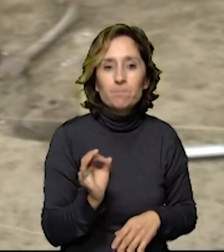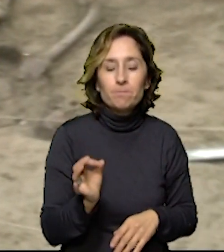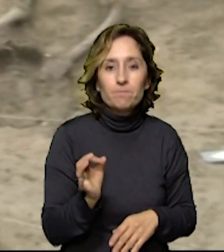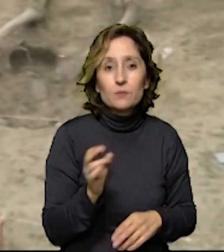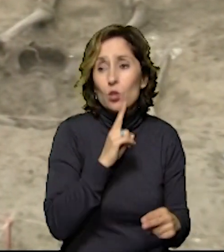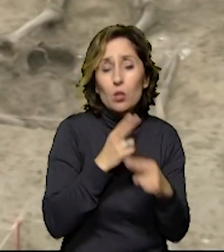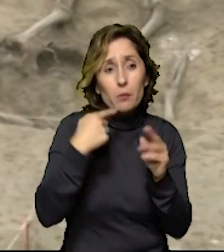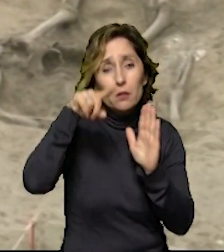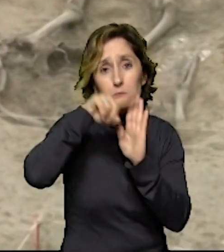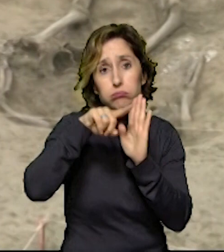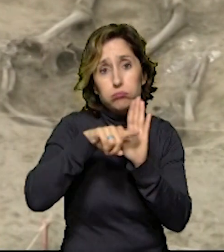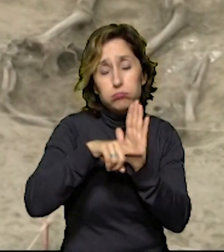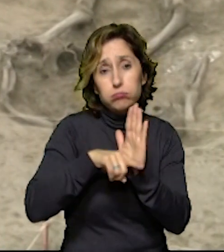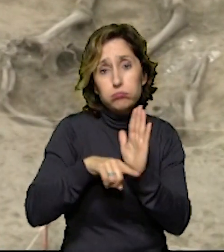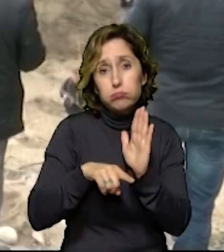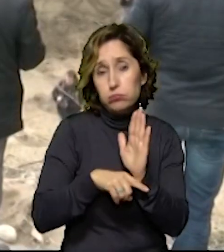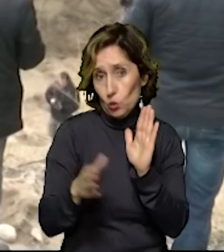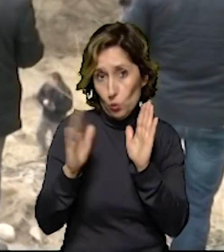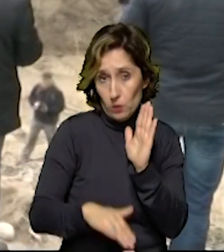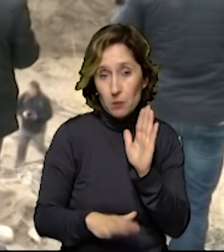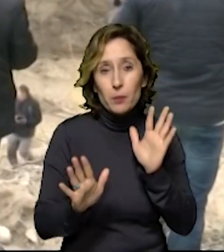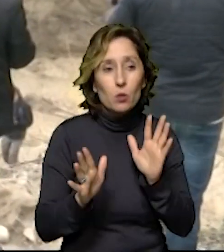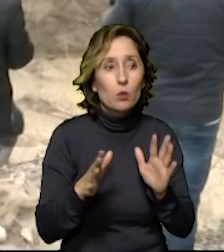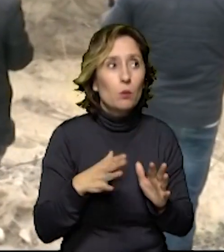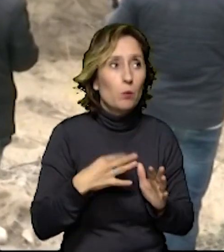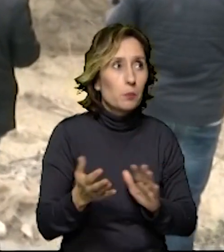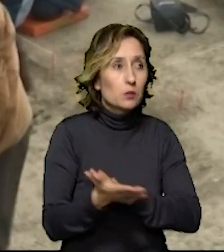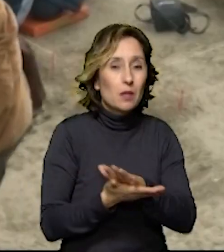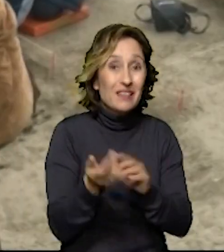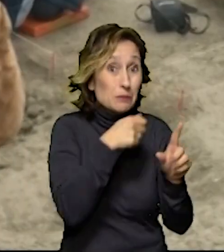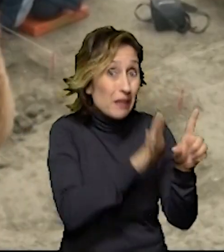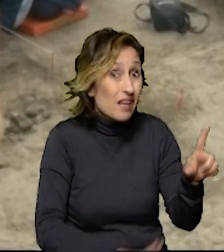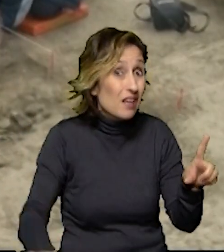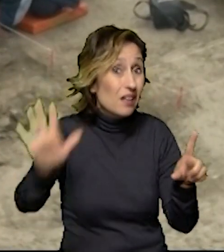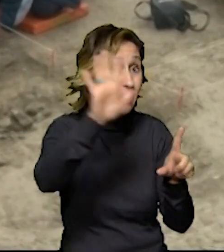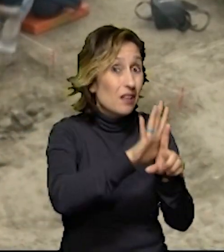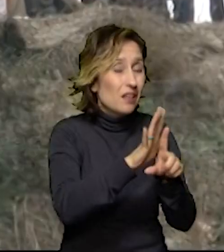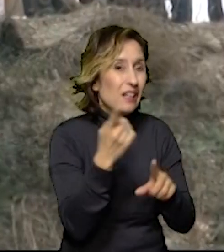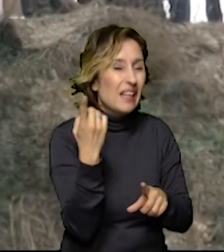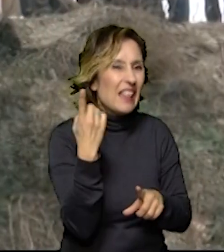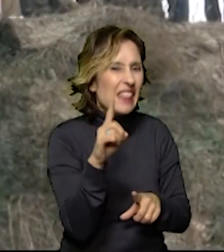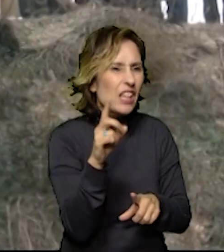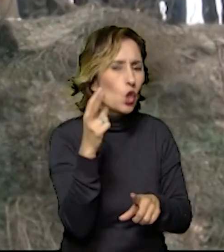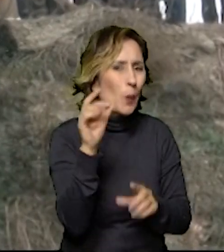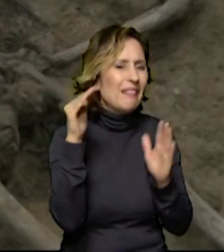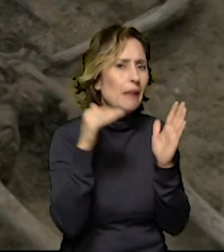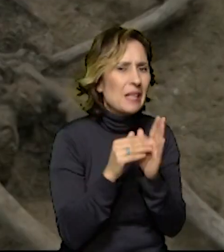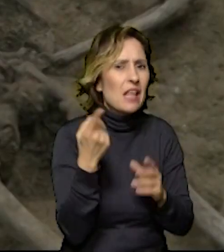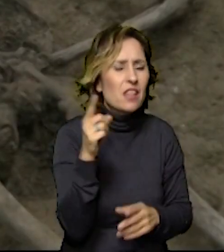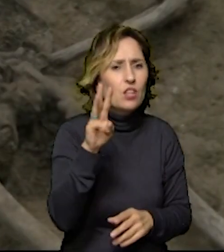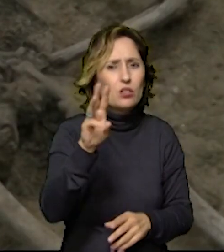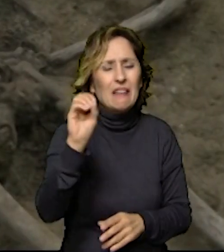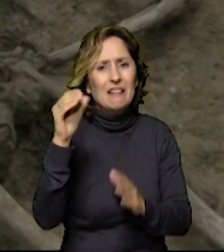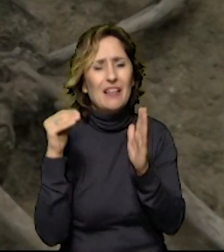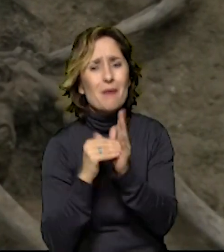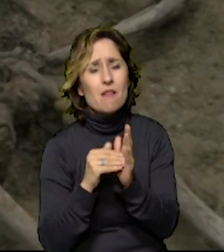que lo pueda con exactitud, pero estamos hablando que en toda España en torno a 120 130.000 personas todavía